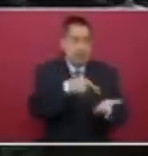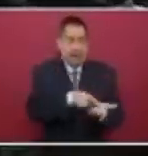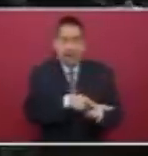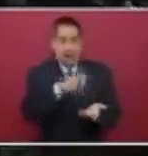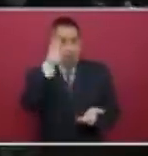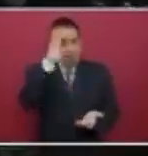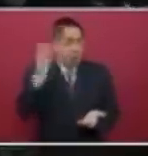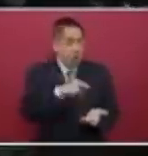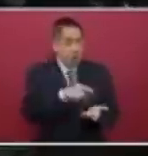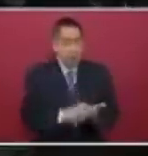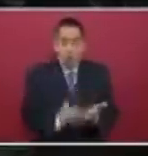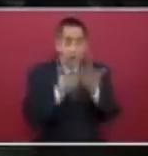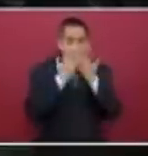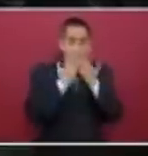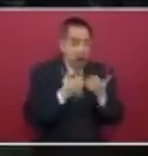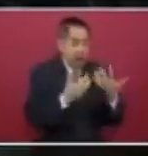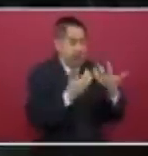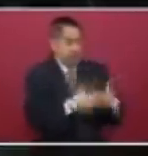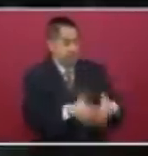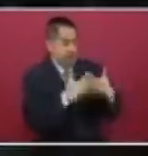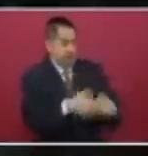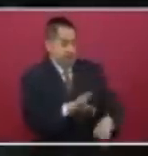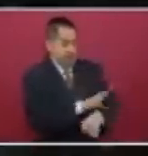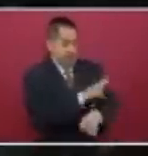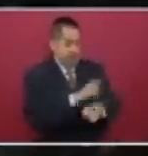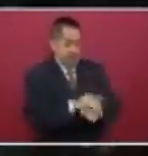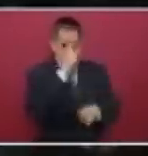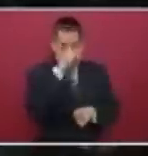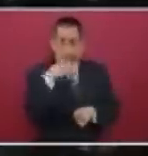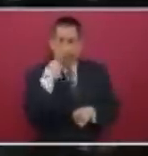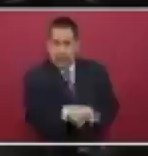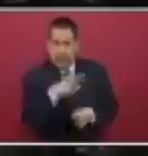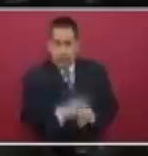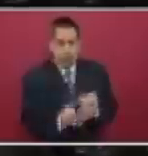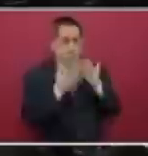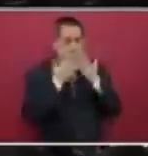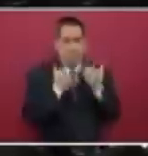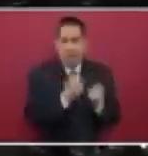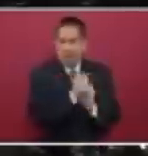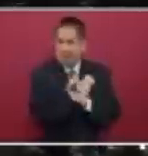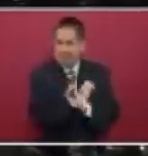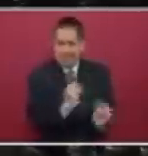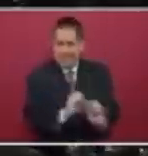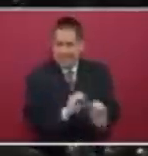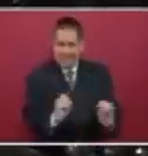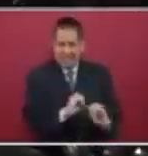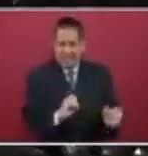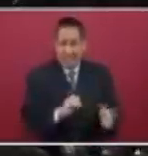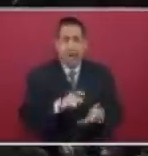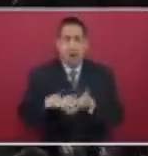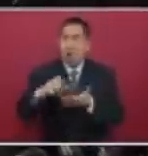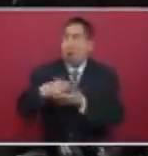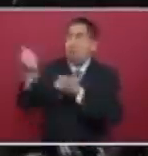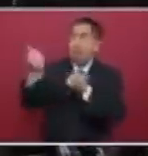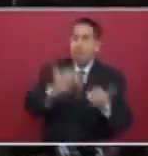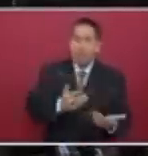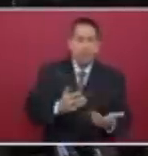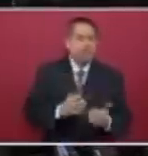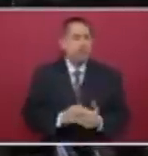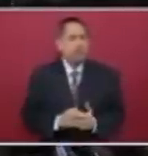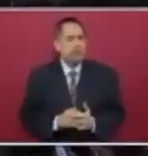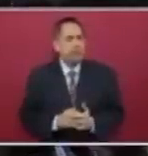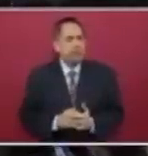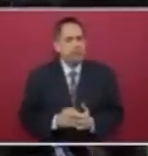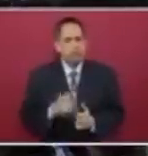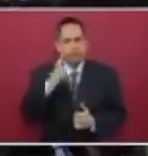república donde no se consumen donde no se produce nada de energía eléctrica en la siguiente hay un balance